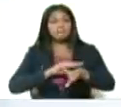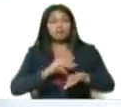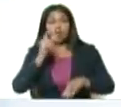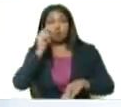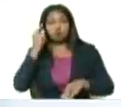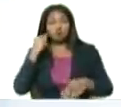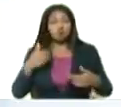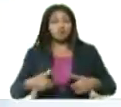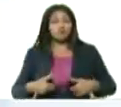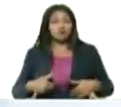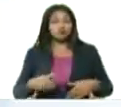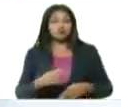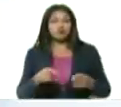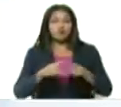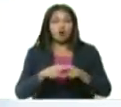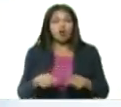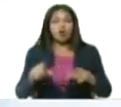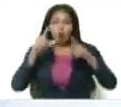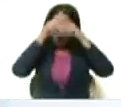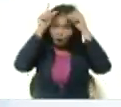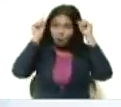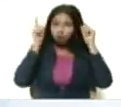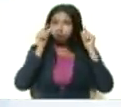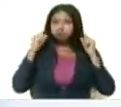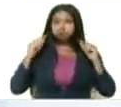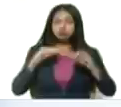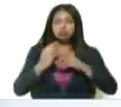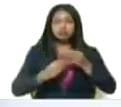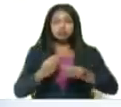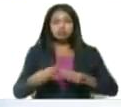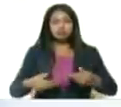este esfuerzo, a las enfermeras, enfermeros.